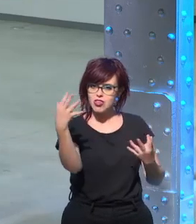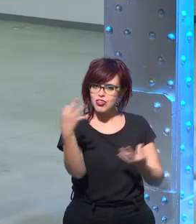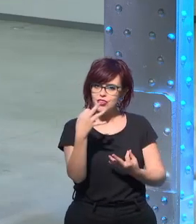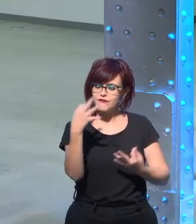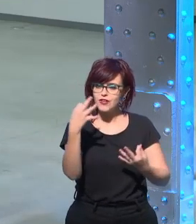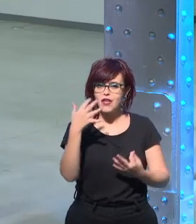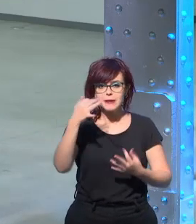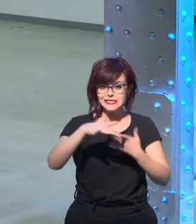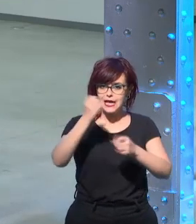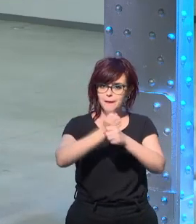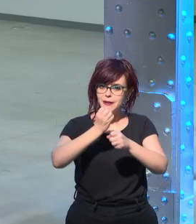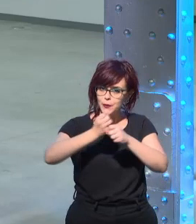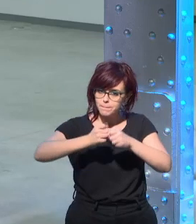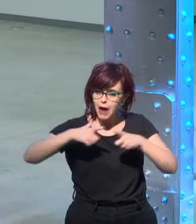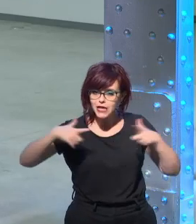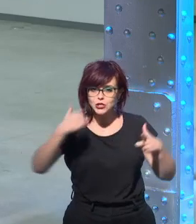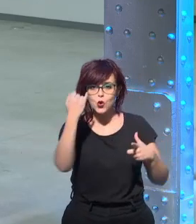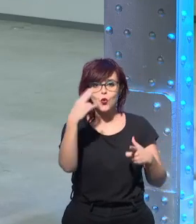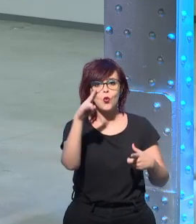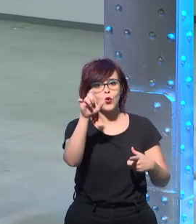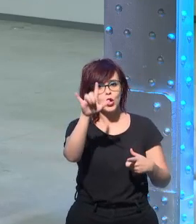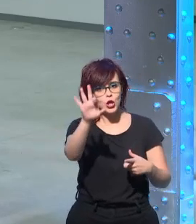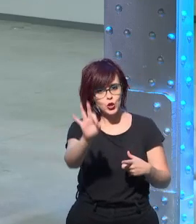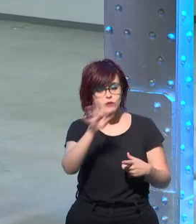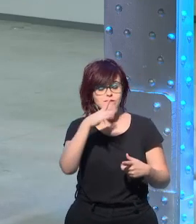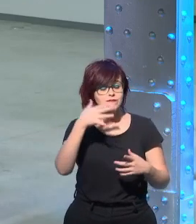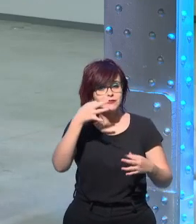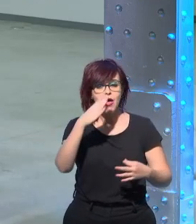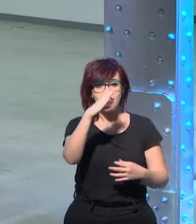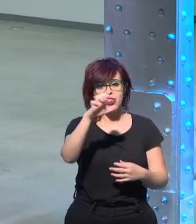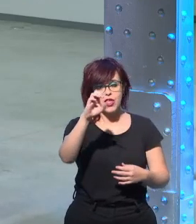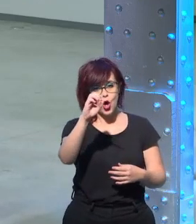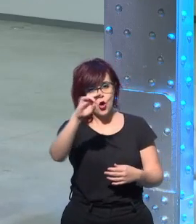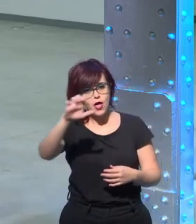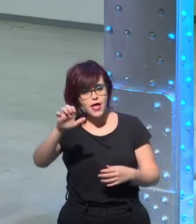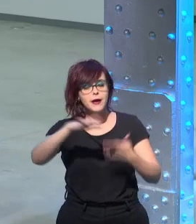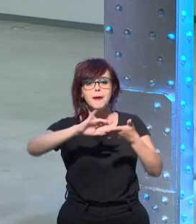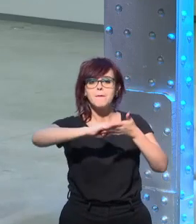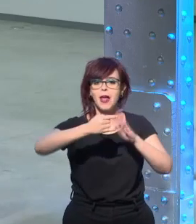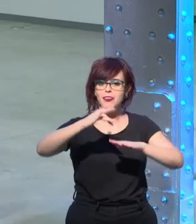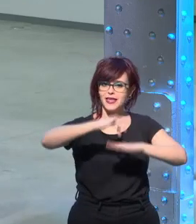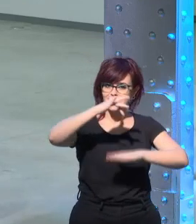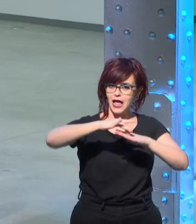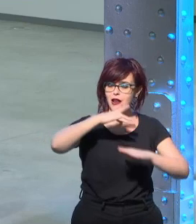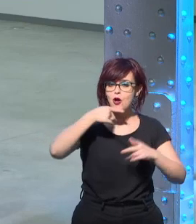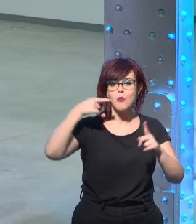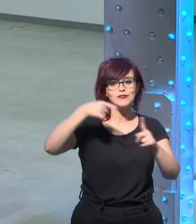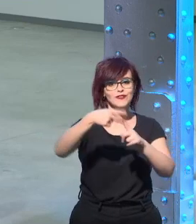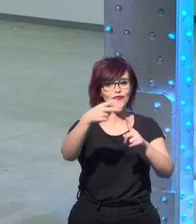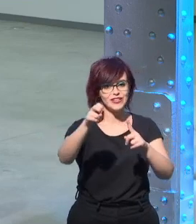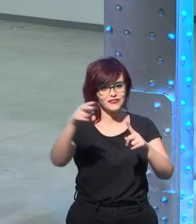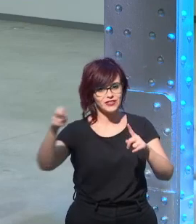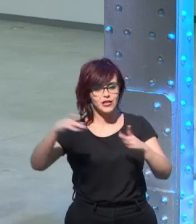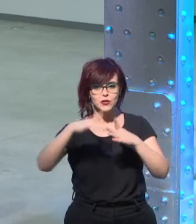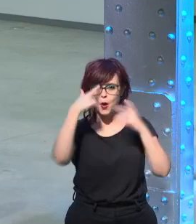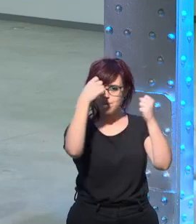además empleo. De hecho, y Julio probablemente nos hable de ello, la COE tiene un plan, el Plan Digital para 2020, con